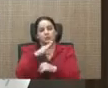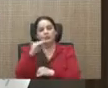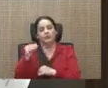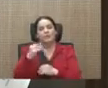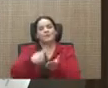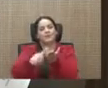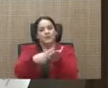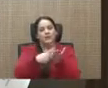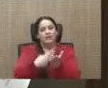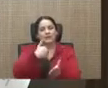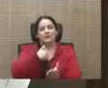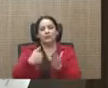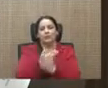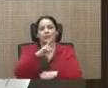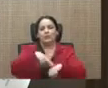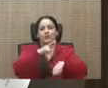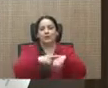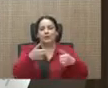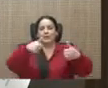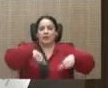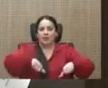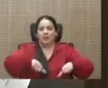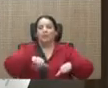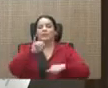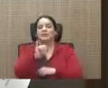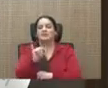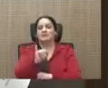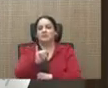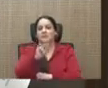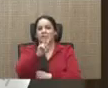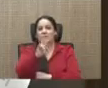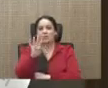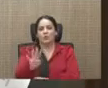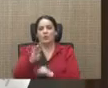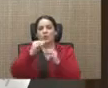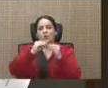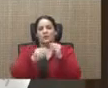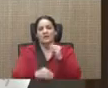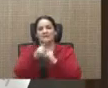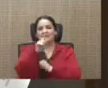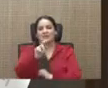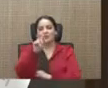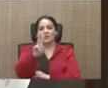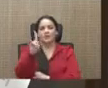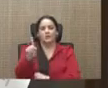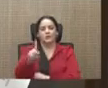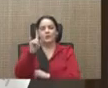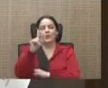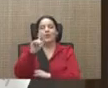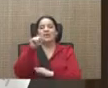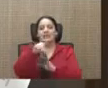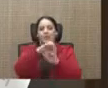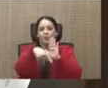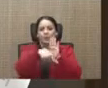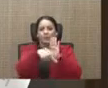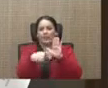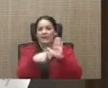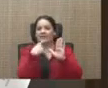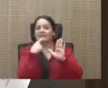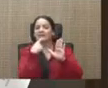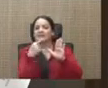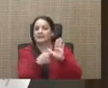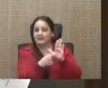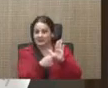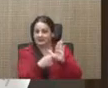serio, según lo establecido en el inciso 24 del numeral 121 de la Carta Magna. La Constitución Política establece que